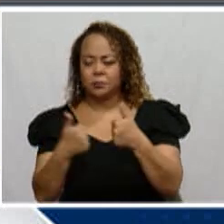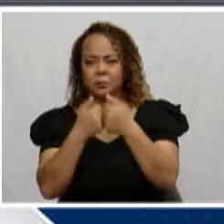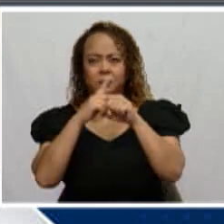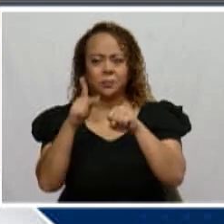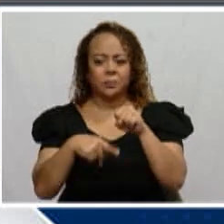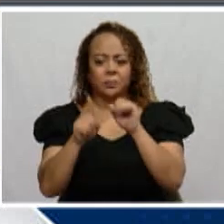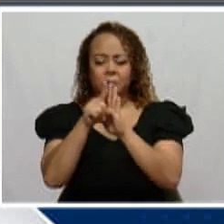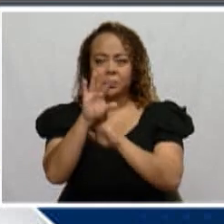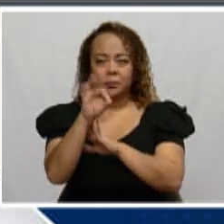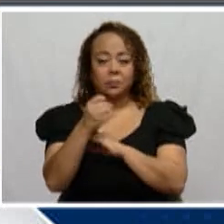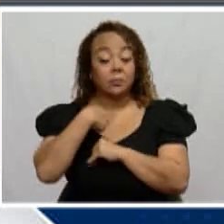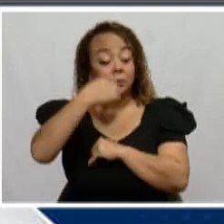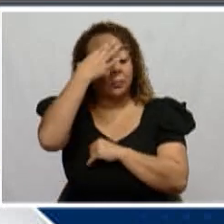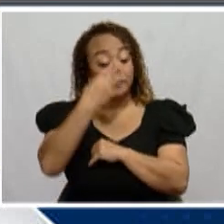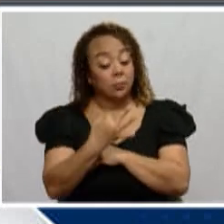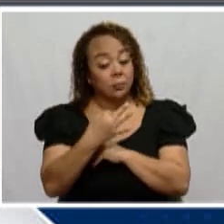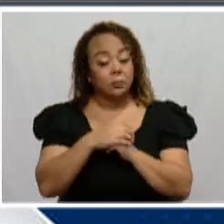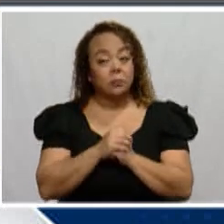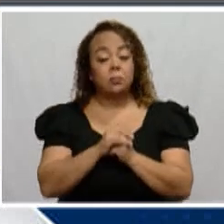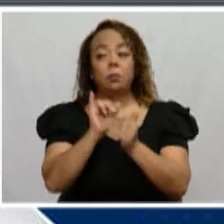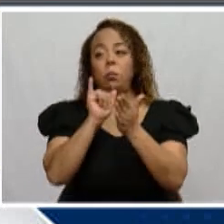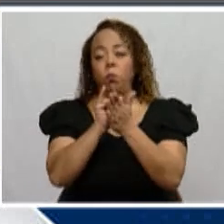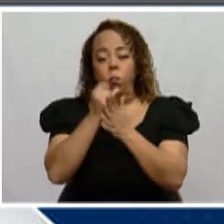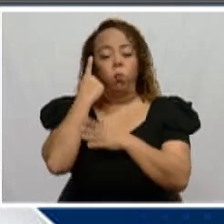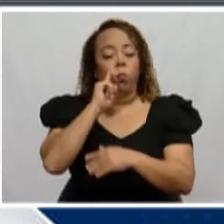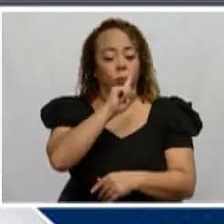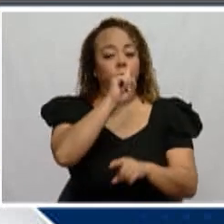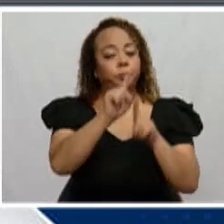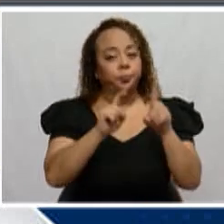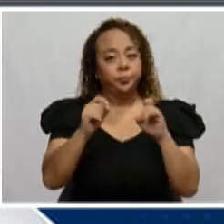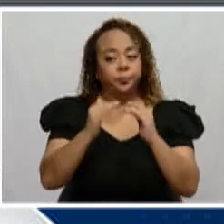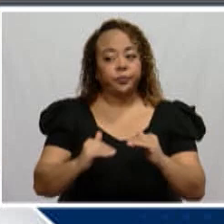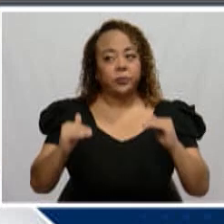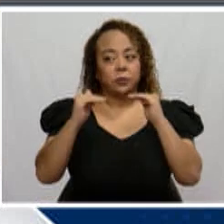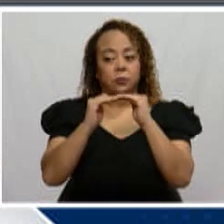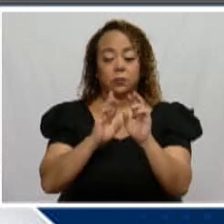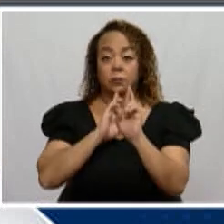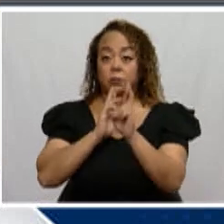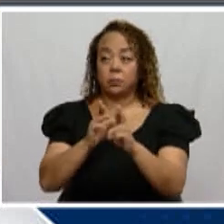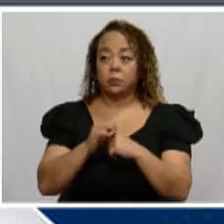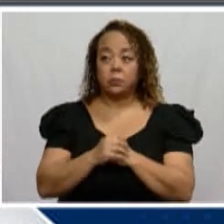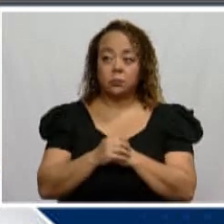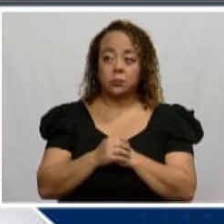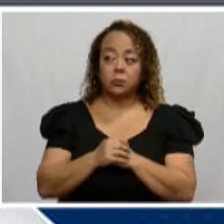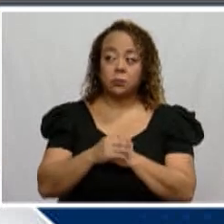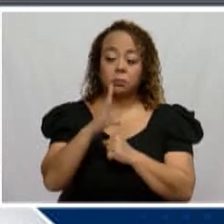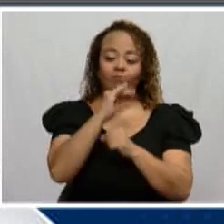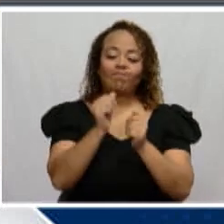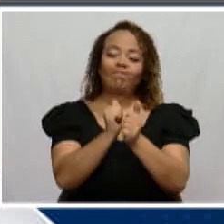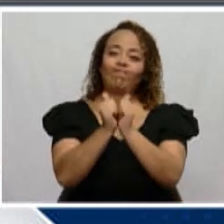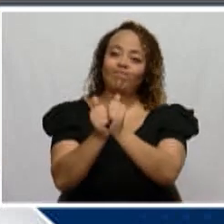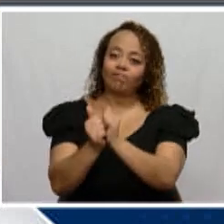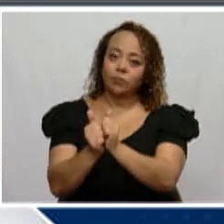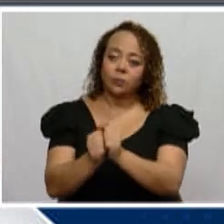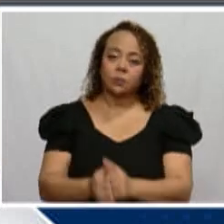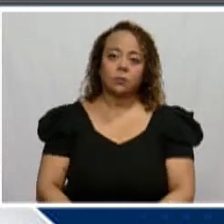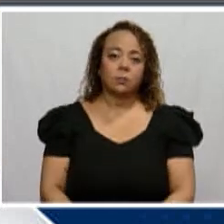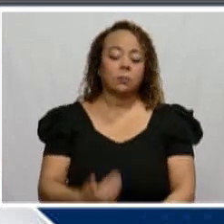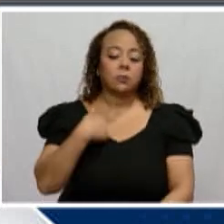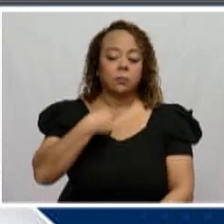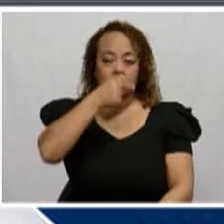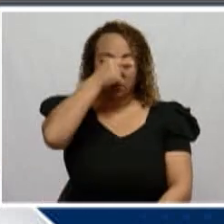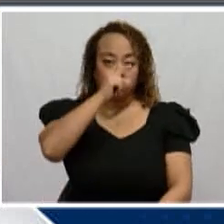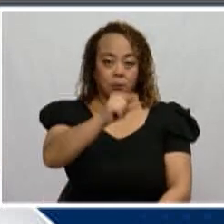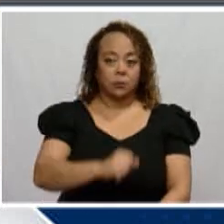el minuto 90 Yo creo que es para cuestionar el nivel el rendimiento y la competitividad que tiene